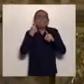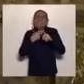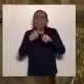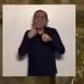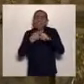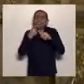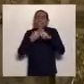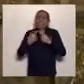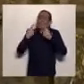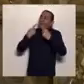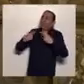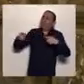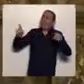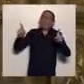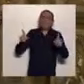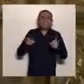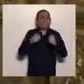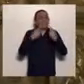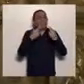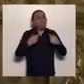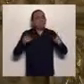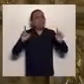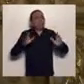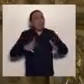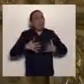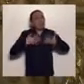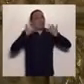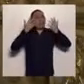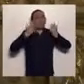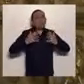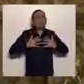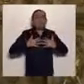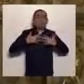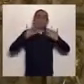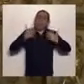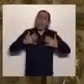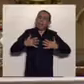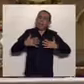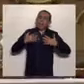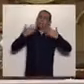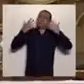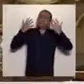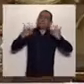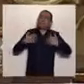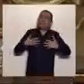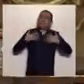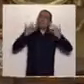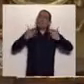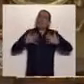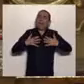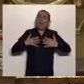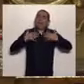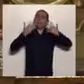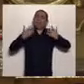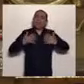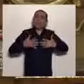la Catedral Metropolitana de Buenos Aires, compartimos la Santa Misa presidida por el Padre